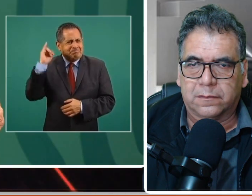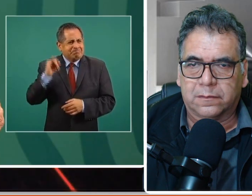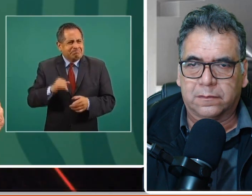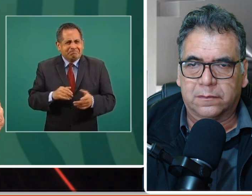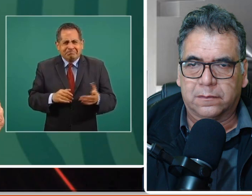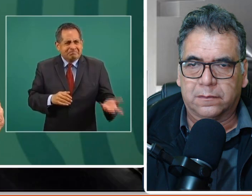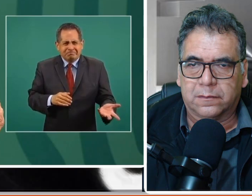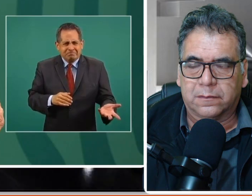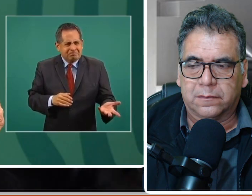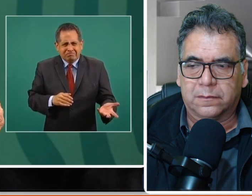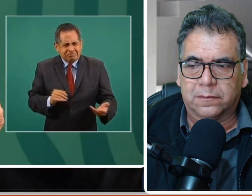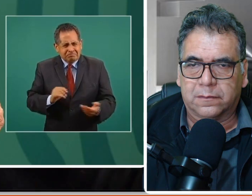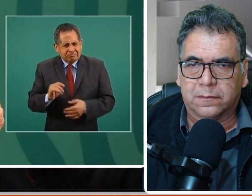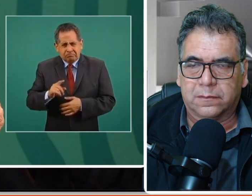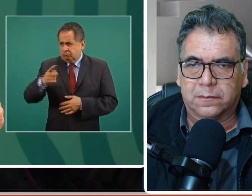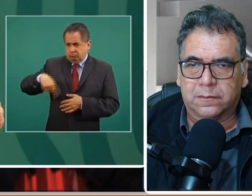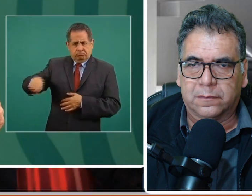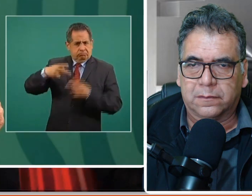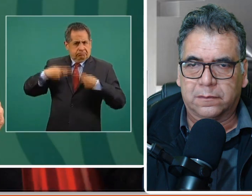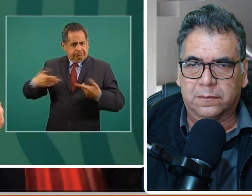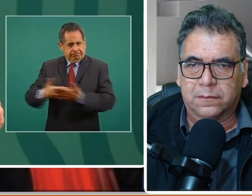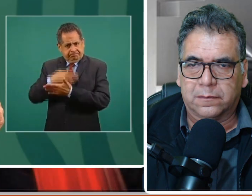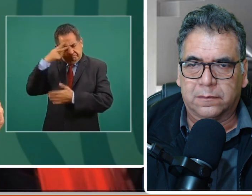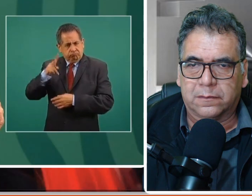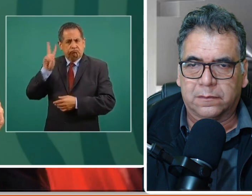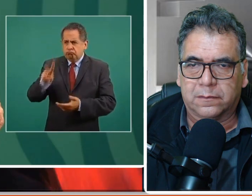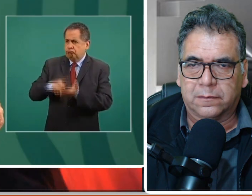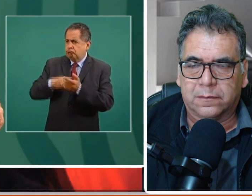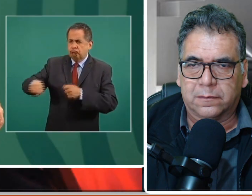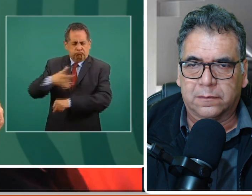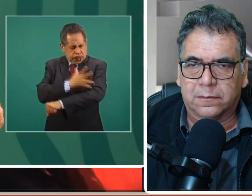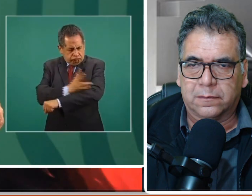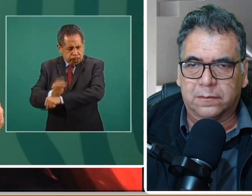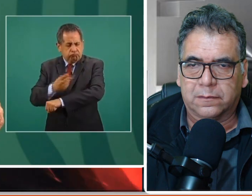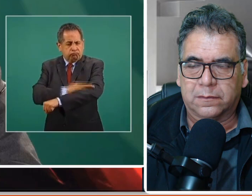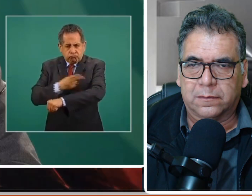Cuando nuestro pueblo es honesto, es trabajador.